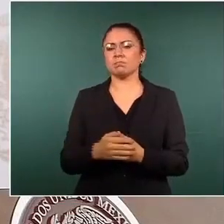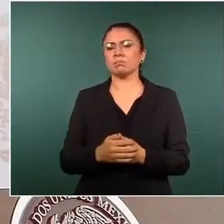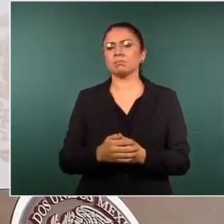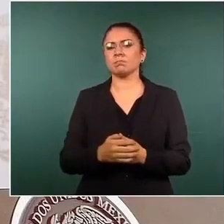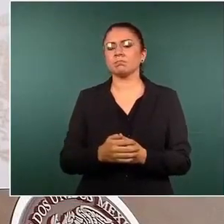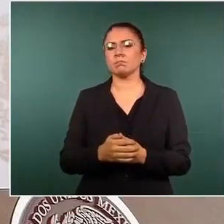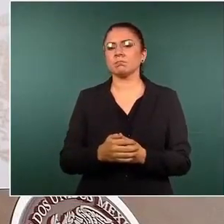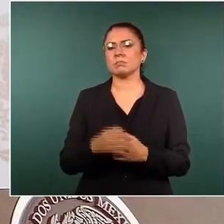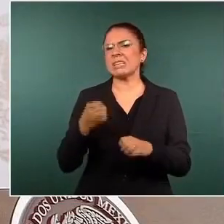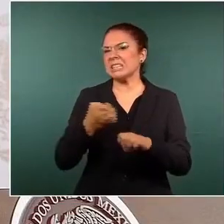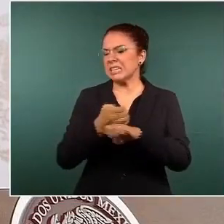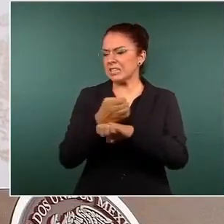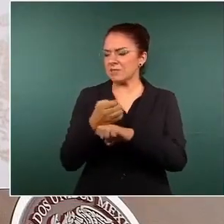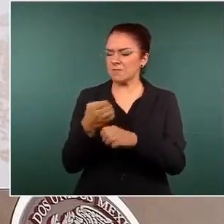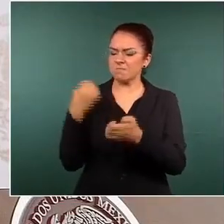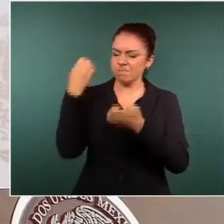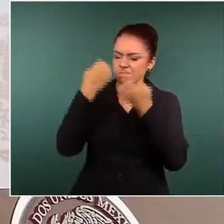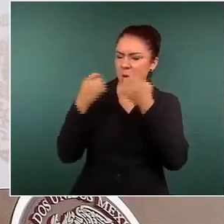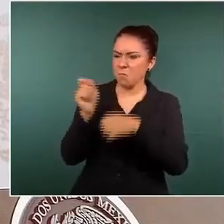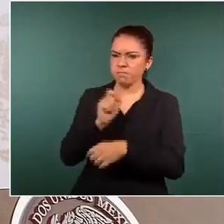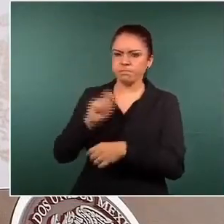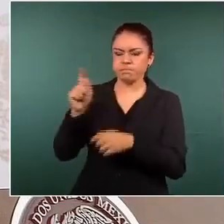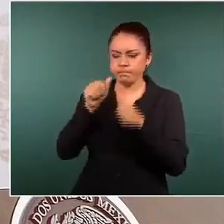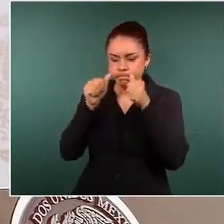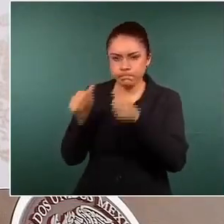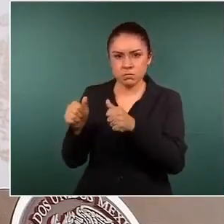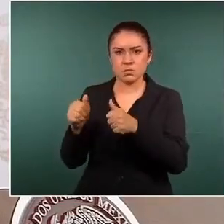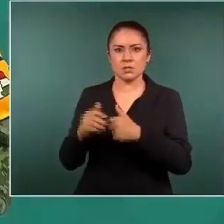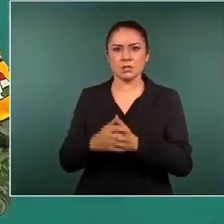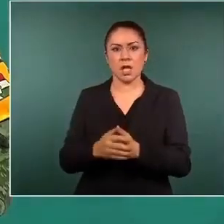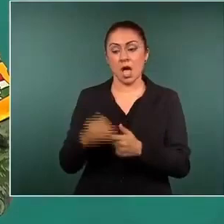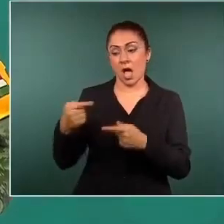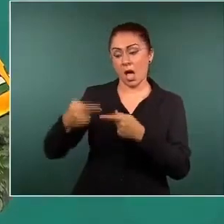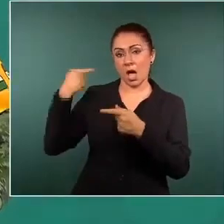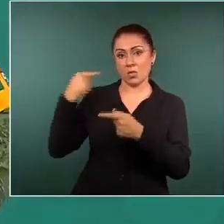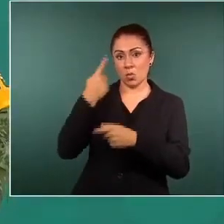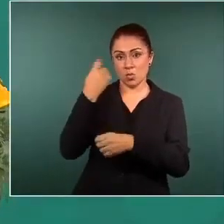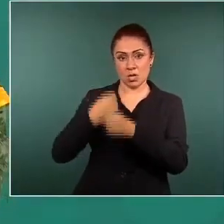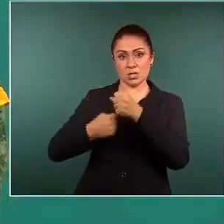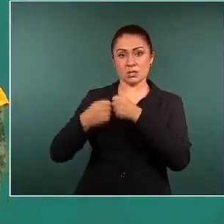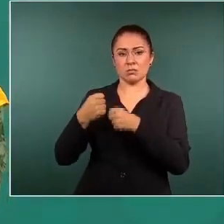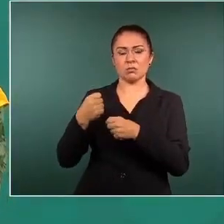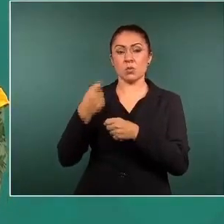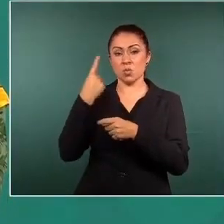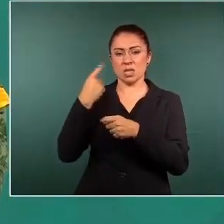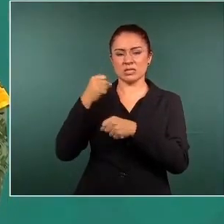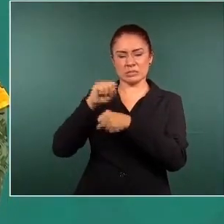Dentro de la semana pasada se tuvo algunos indicios que